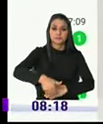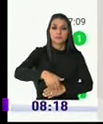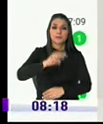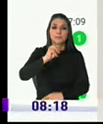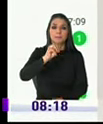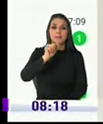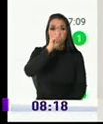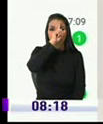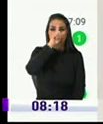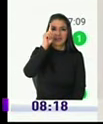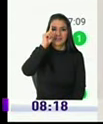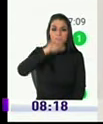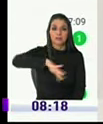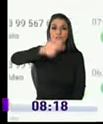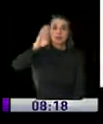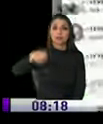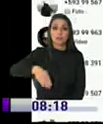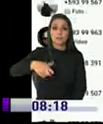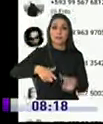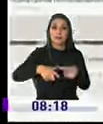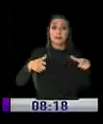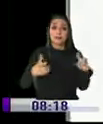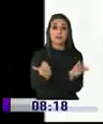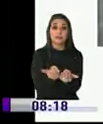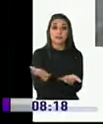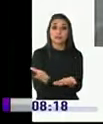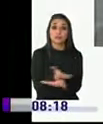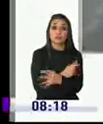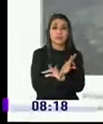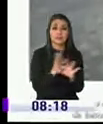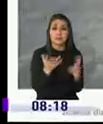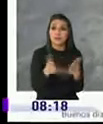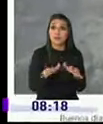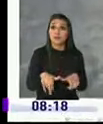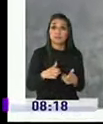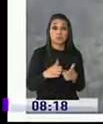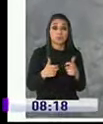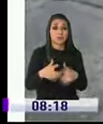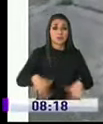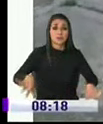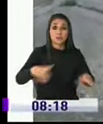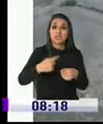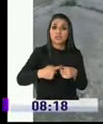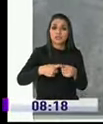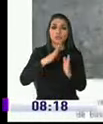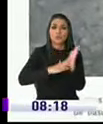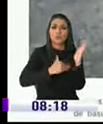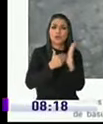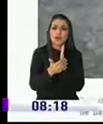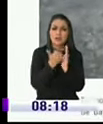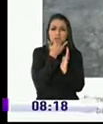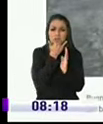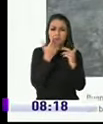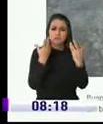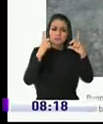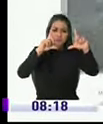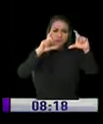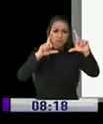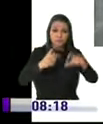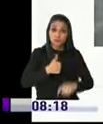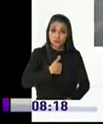barrio Loma Grande, no hay recolección de basura. Este es un problema en toda la ciudad realmente. Tenemos muchísimas fotografías y no lo decimos nosotros,